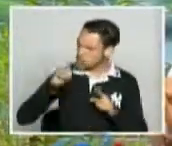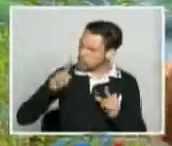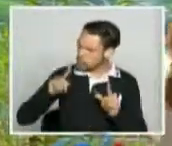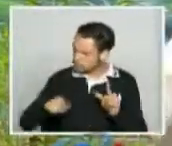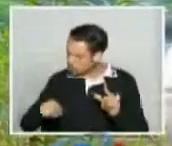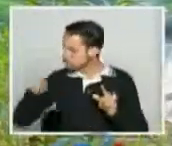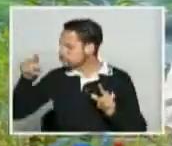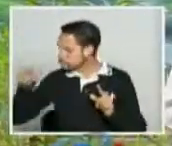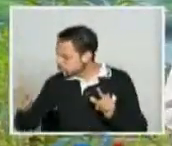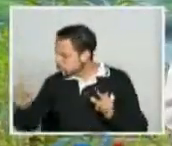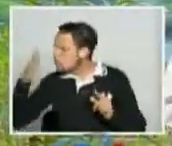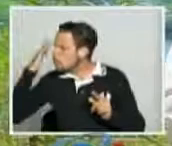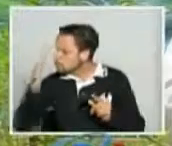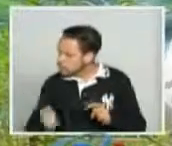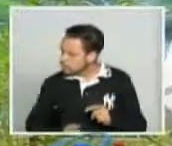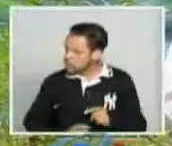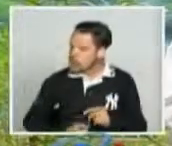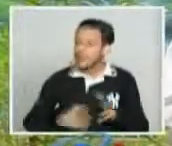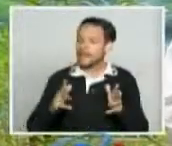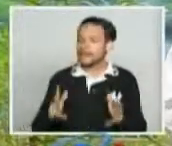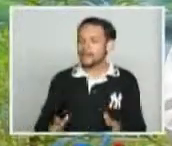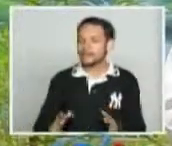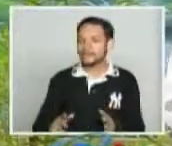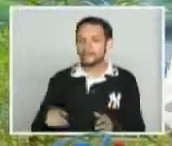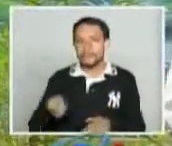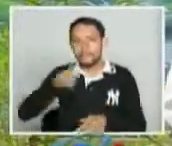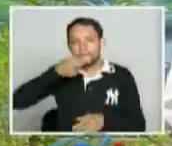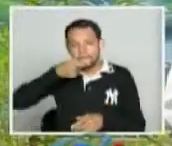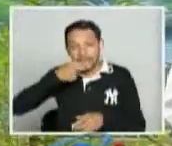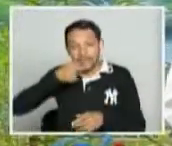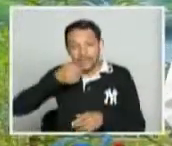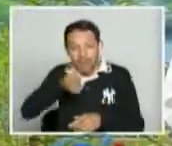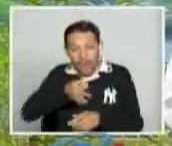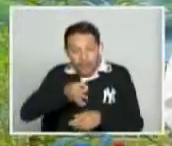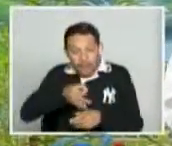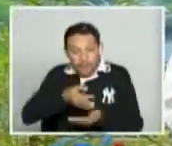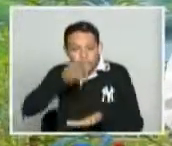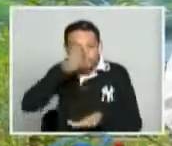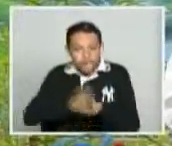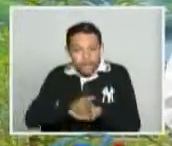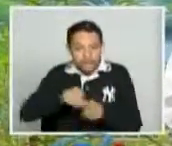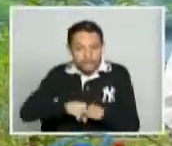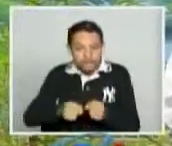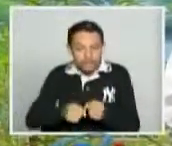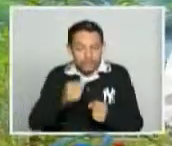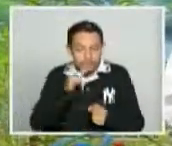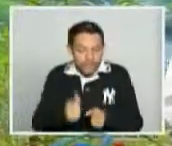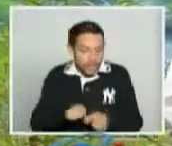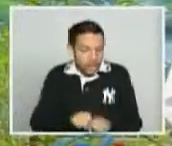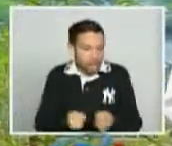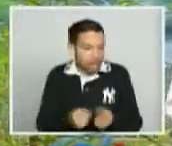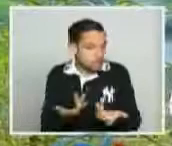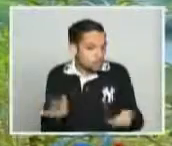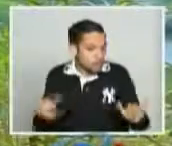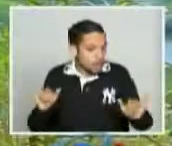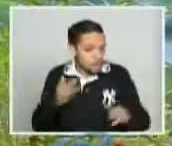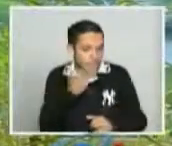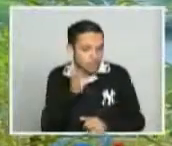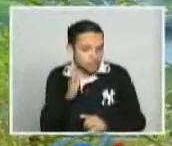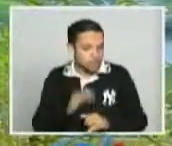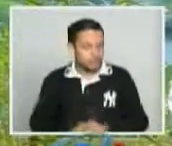no. Y resulta que es que la tableta que guardan para el otro día se daña. Las tabletas